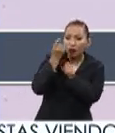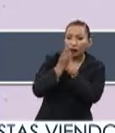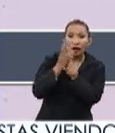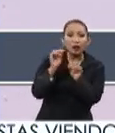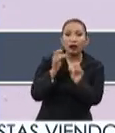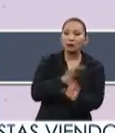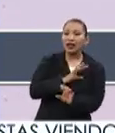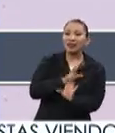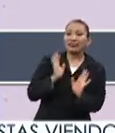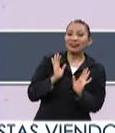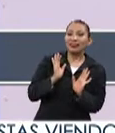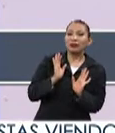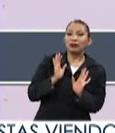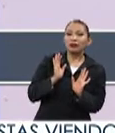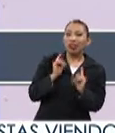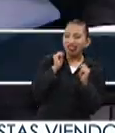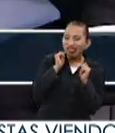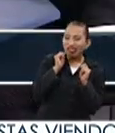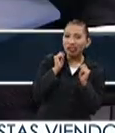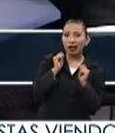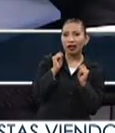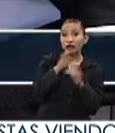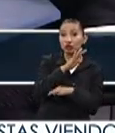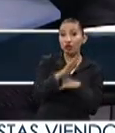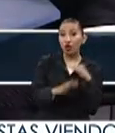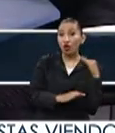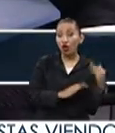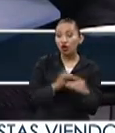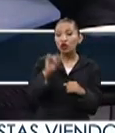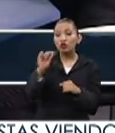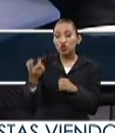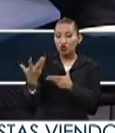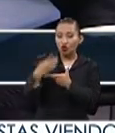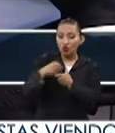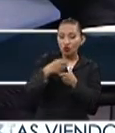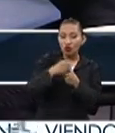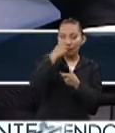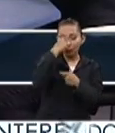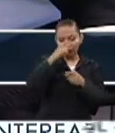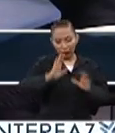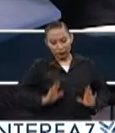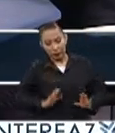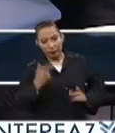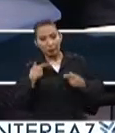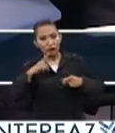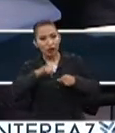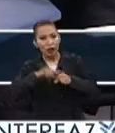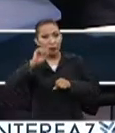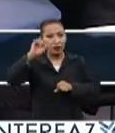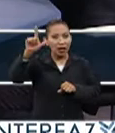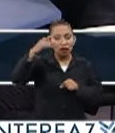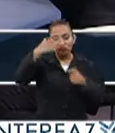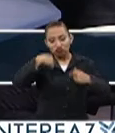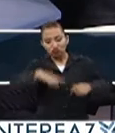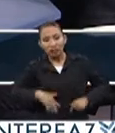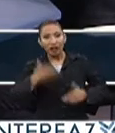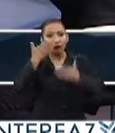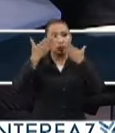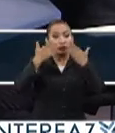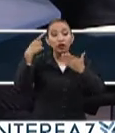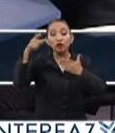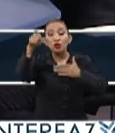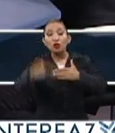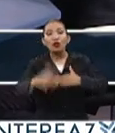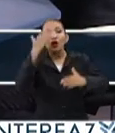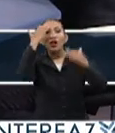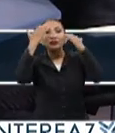no le tengan miedo. Básicamente todo va formando tu perfil personal, tu perfil profesional, tu perfil académico y tu